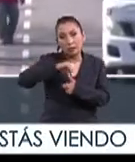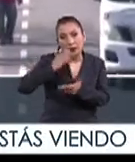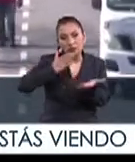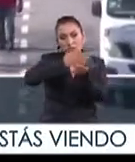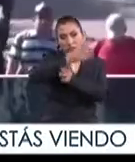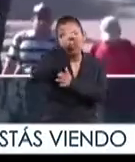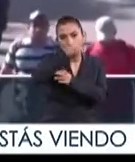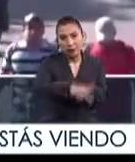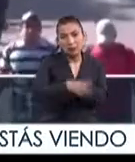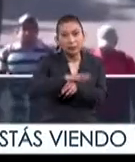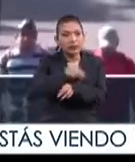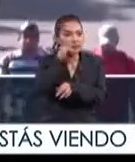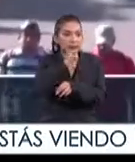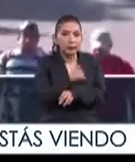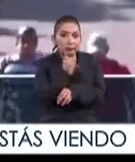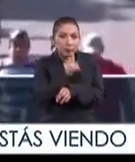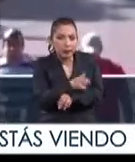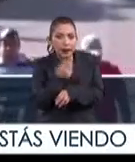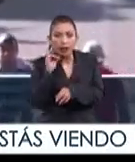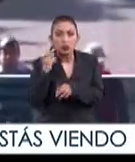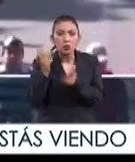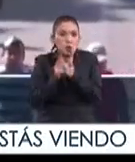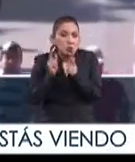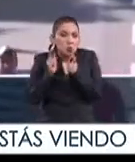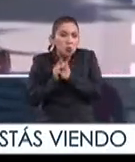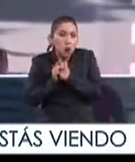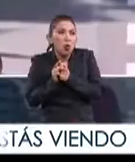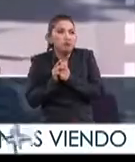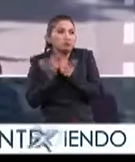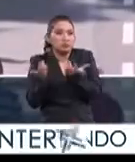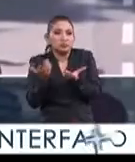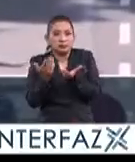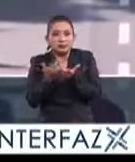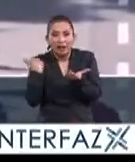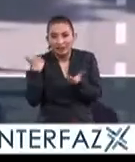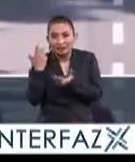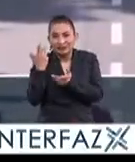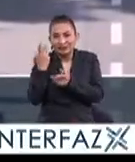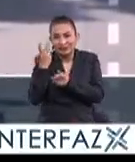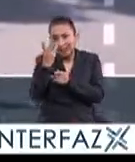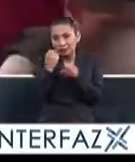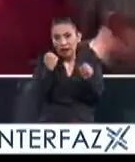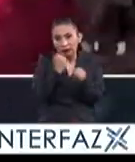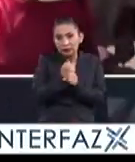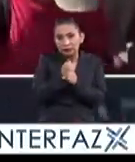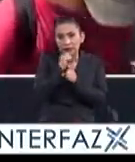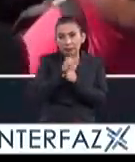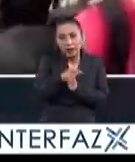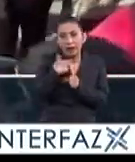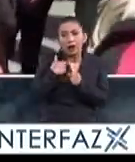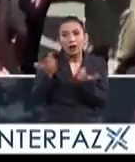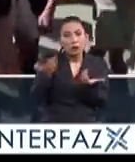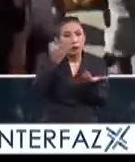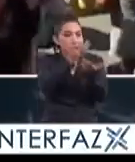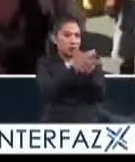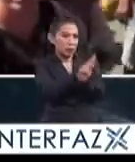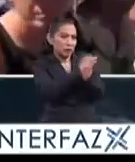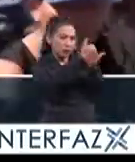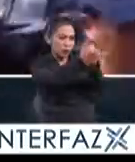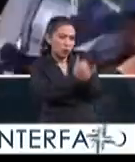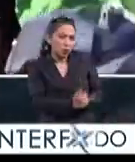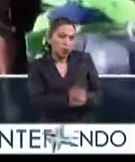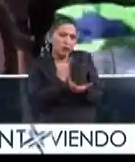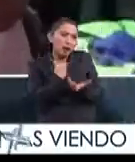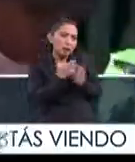hacia México, porque siempre ese flujo estuvo, en los últimos 3 años también el número de solicitudes de asilo